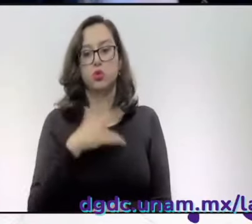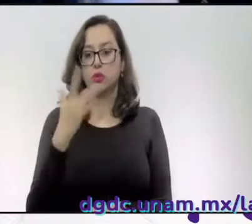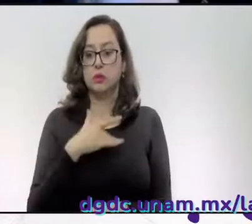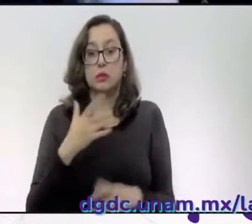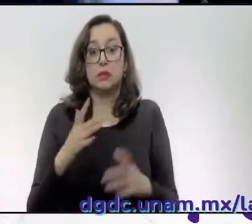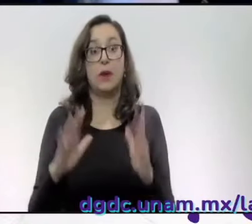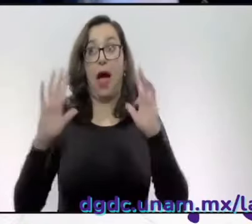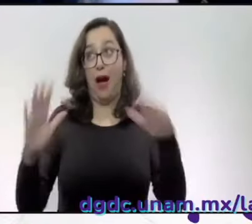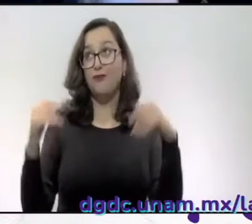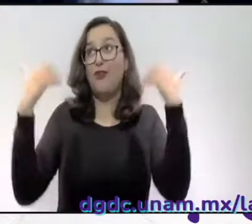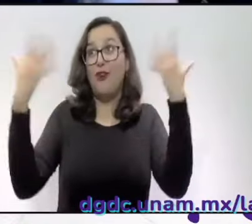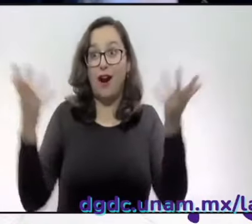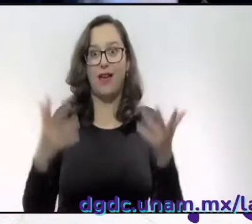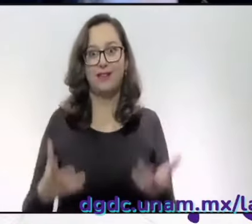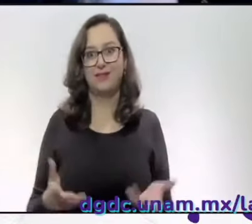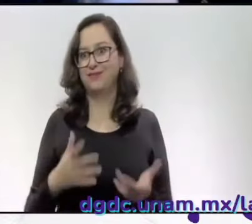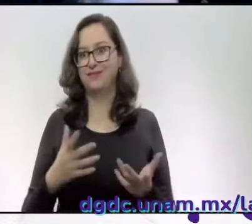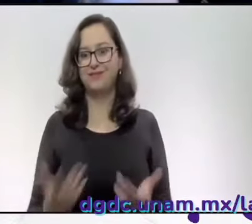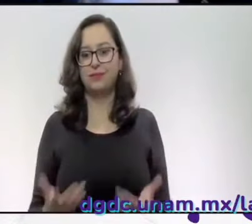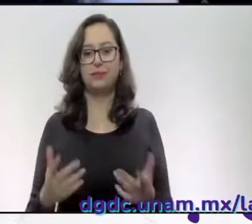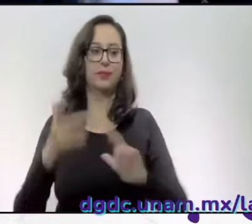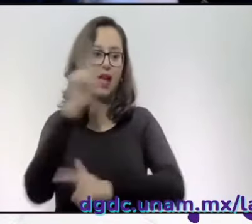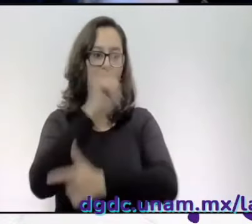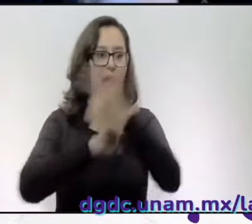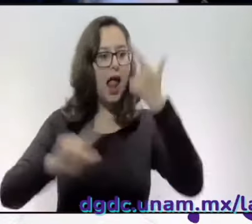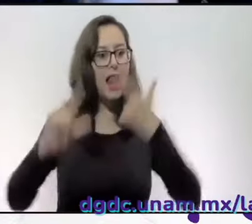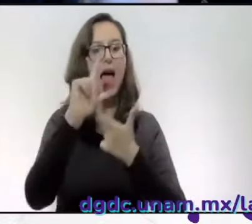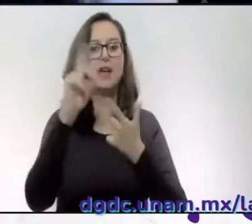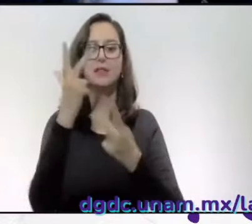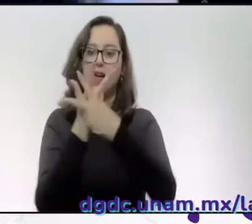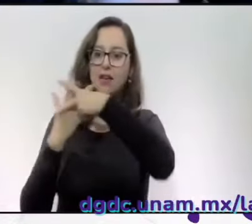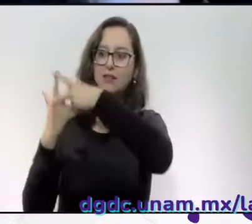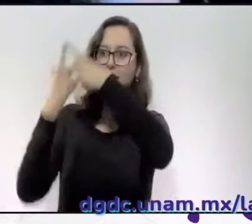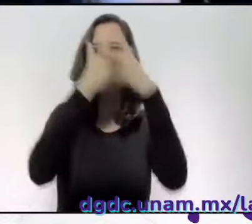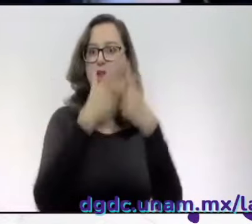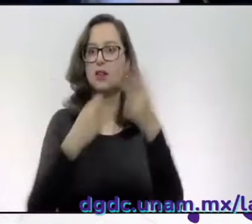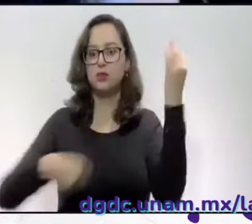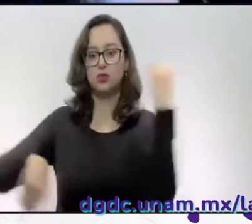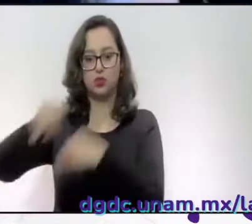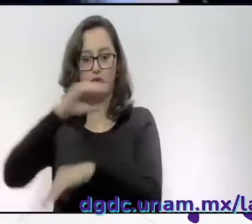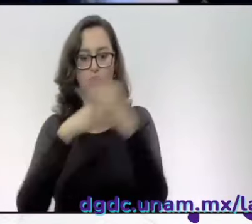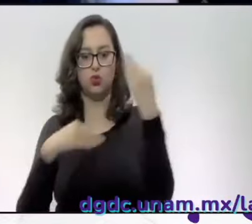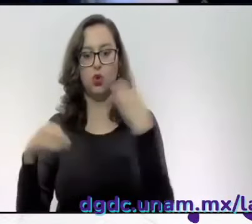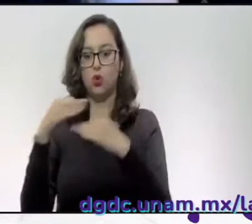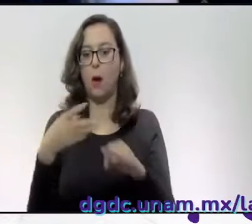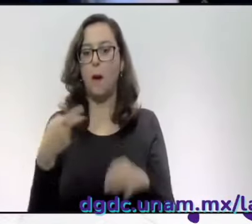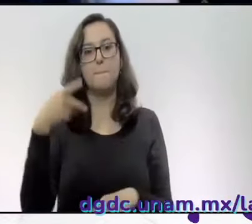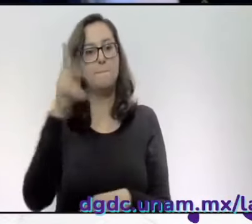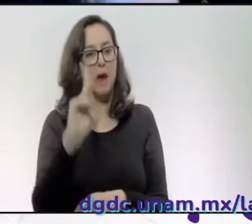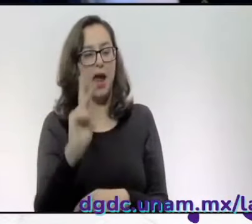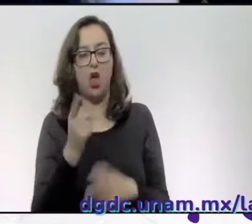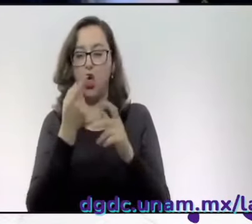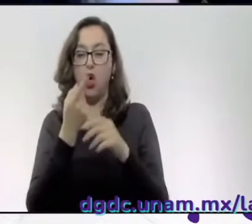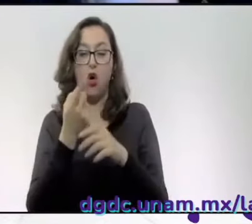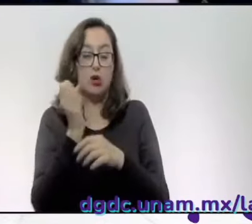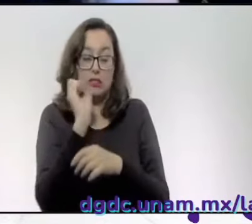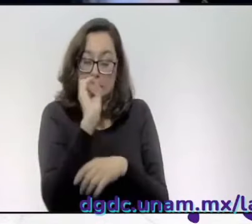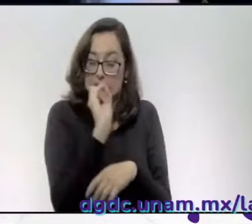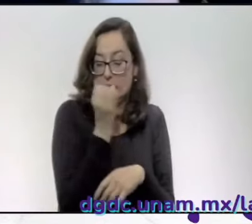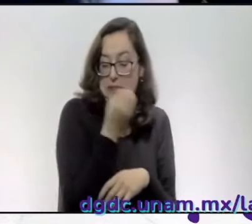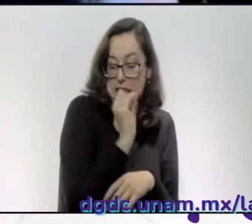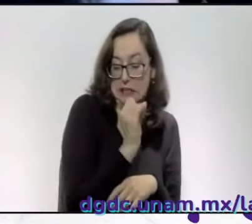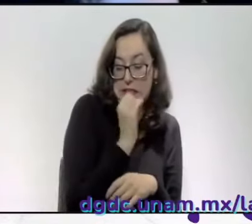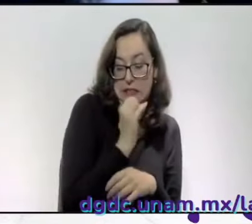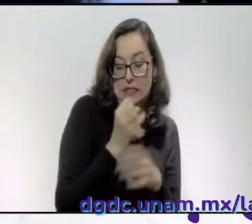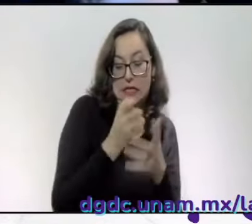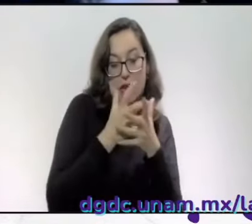mundo físico, ¿no? Las galaxias, las estrellas, todo eso. Pero incluye desde las partículas elementales más pequeñas hasta las galaxias y